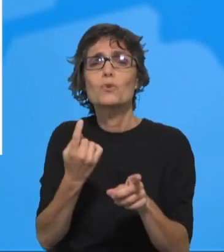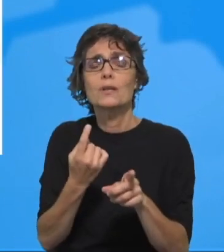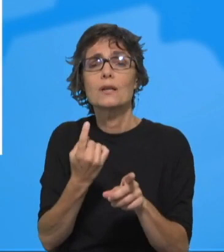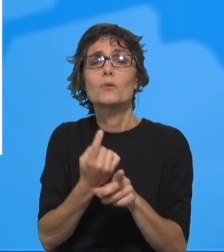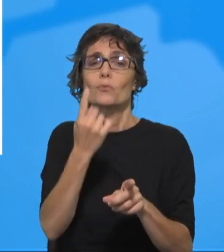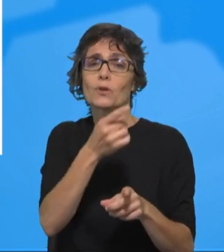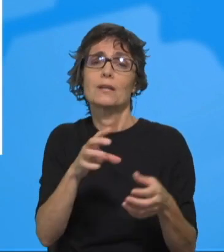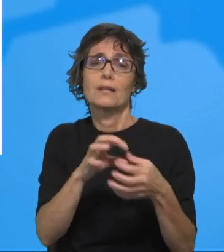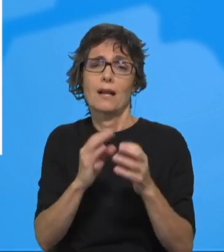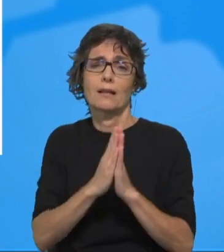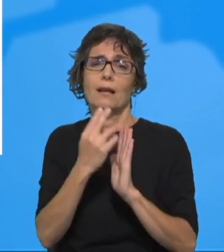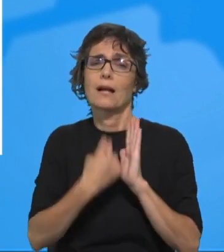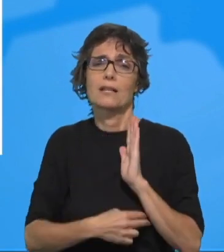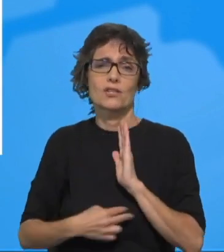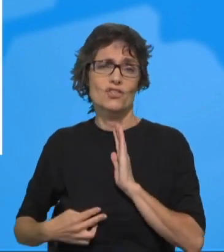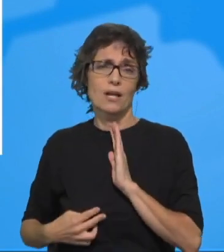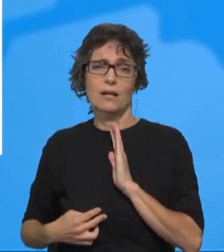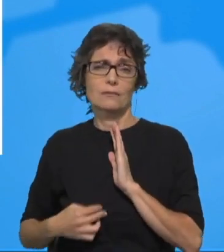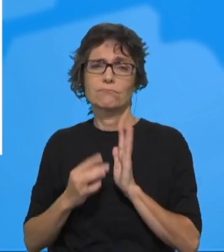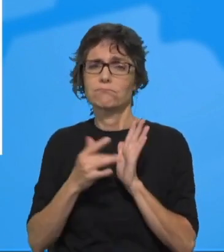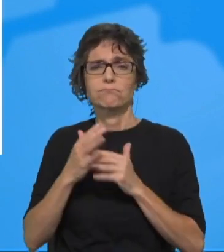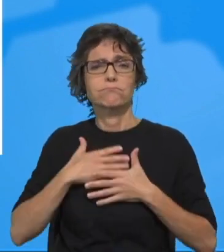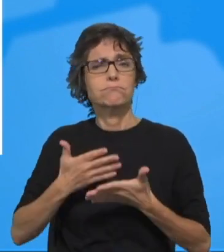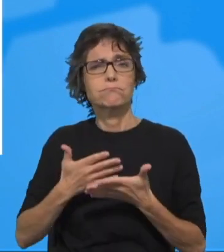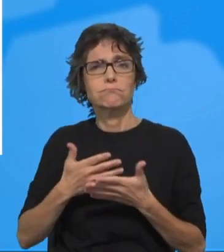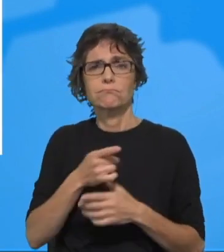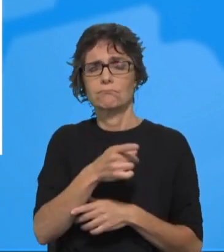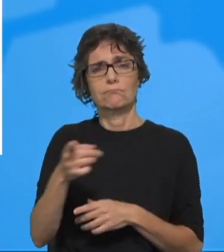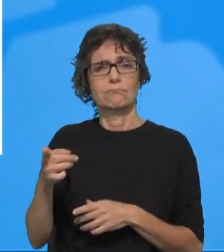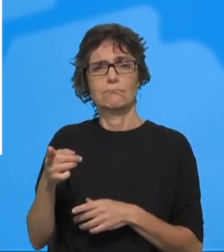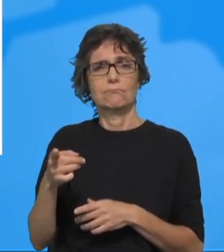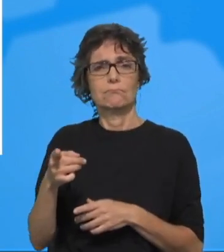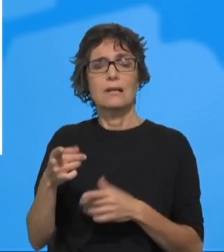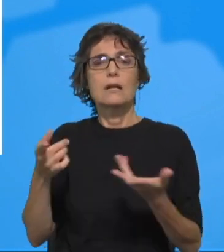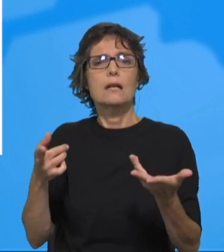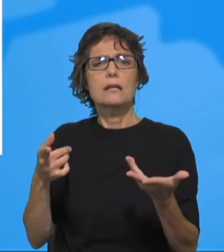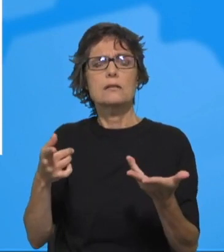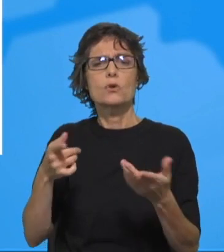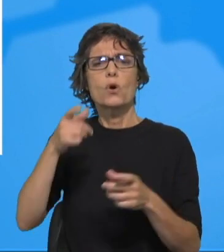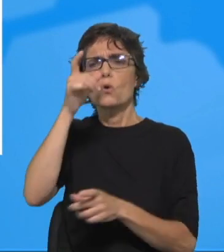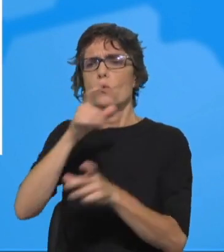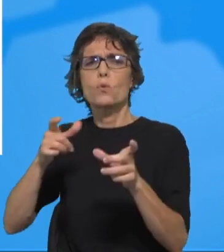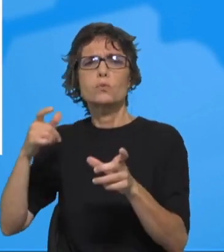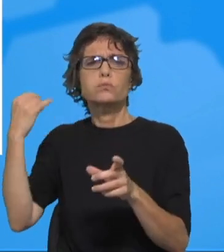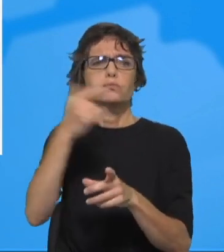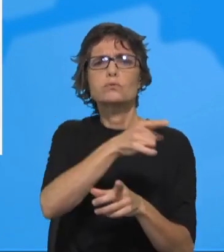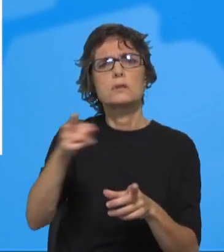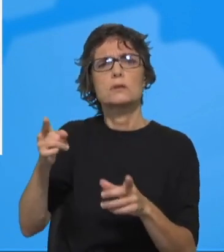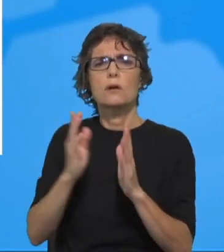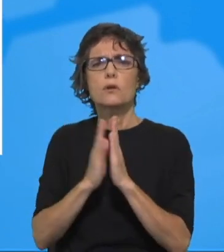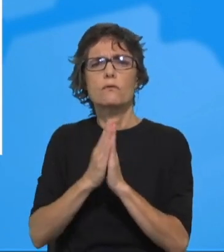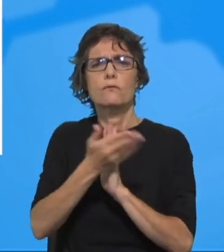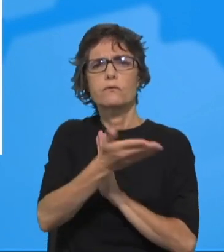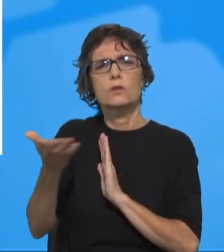cristianos, sin que los persecutores hagan distinción entre las confesiones a las